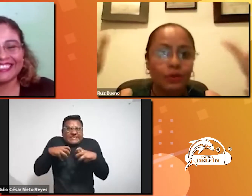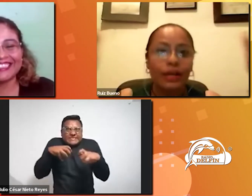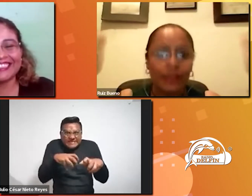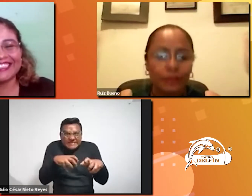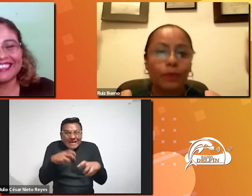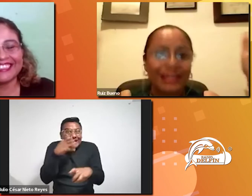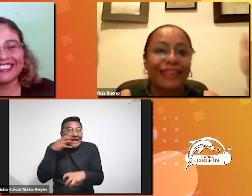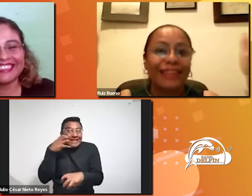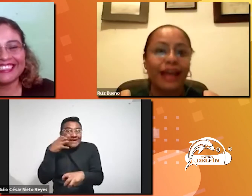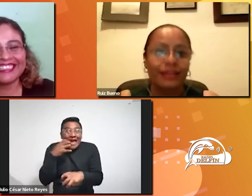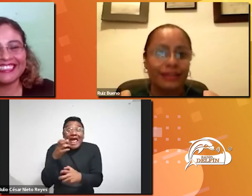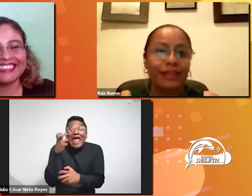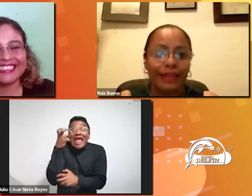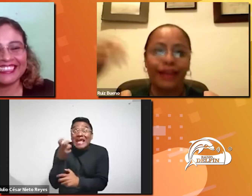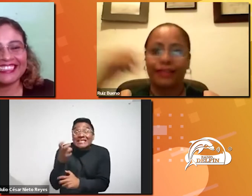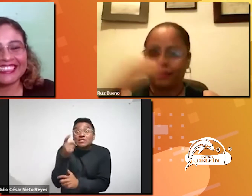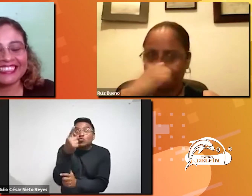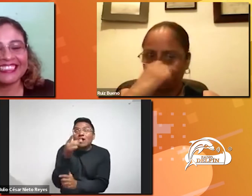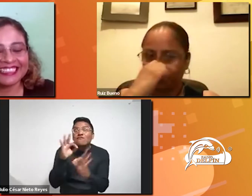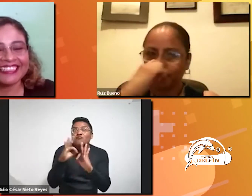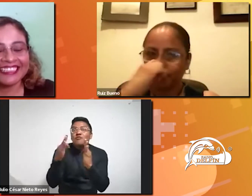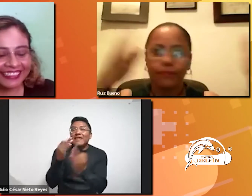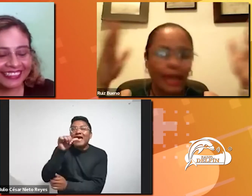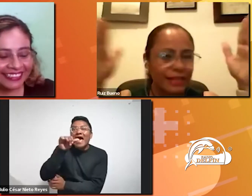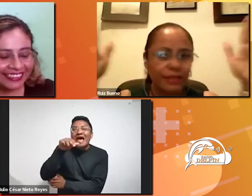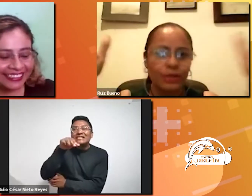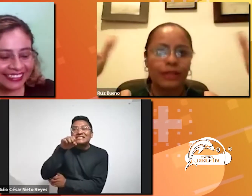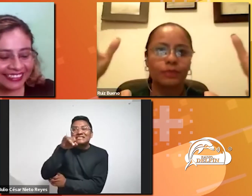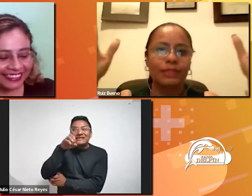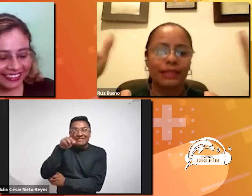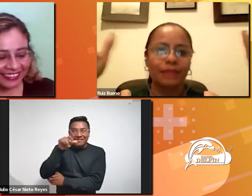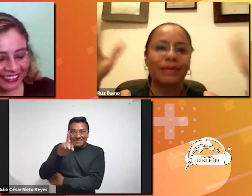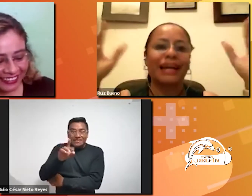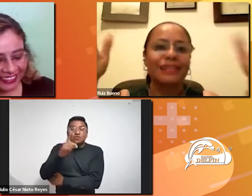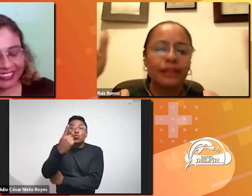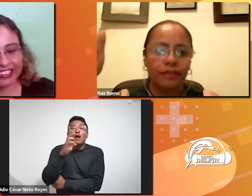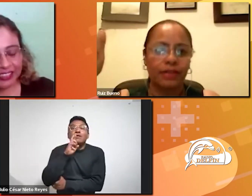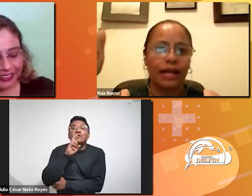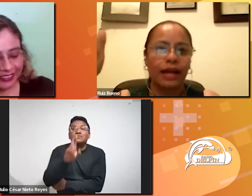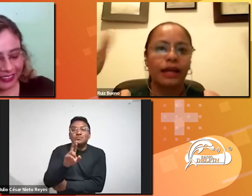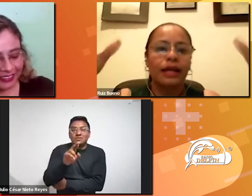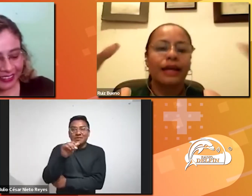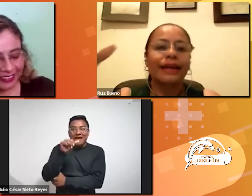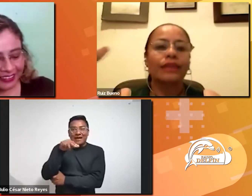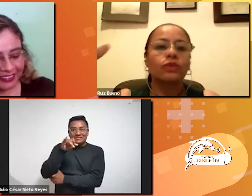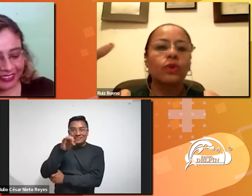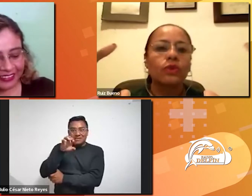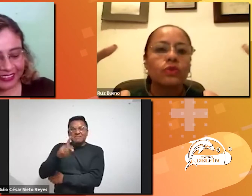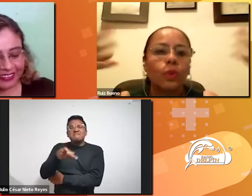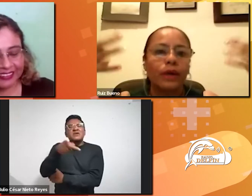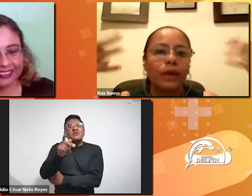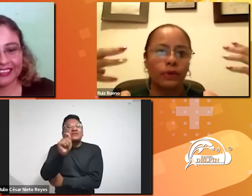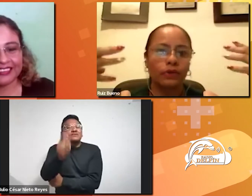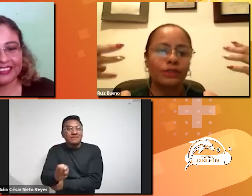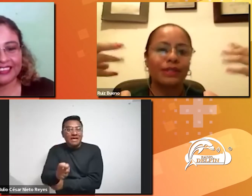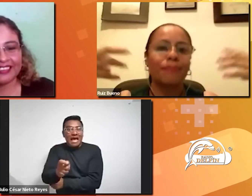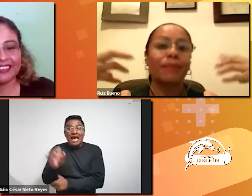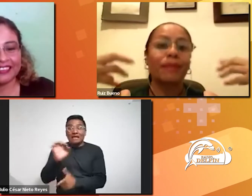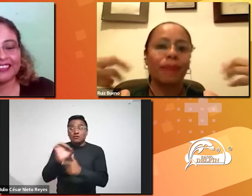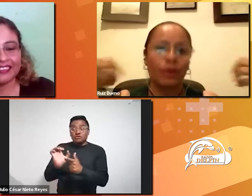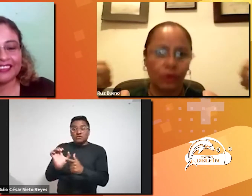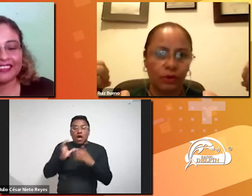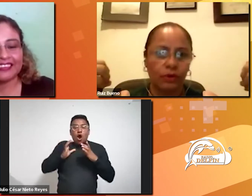esa es una respuesta de ansiedad. Esa es una respuesta típica. ¿Qué significa? Que todo su cuerpo